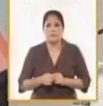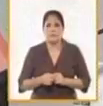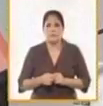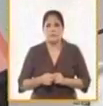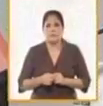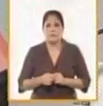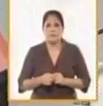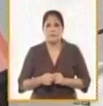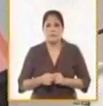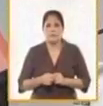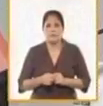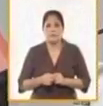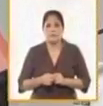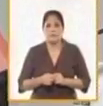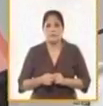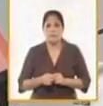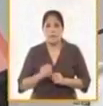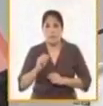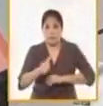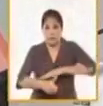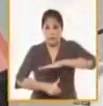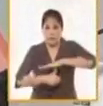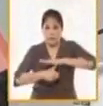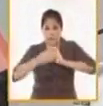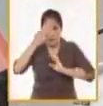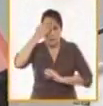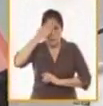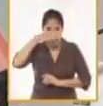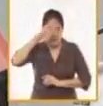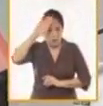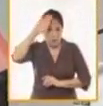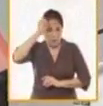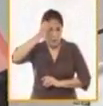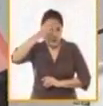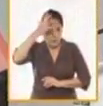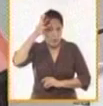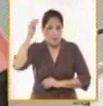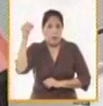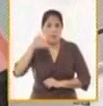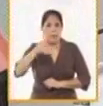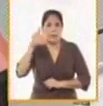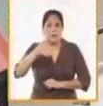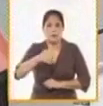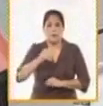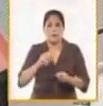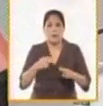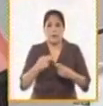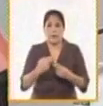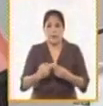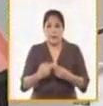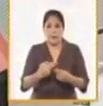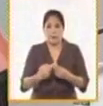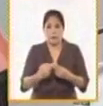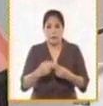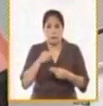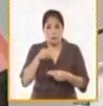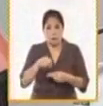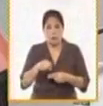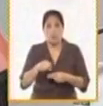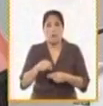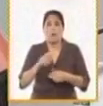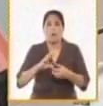primer secretario del Comité Central del Partido Comunista de Cuba y presidente de la República, Miguel Díaz-Canel Bermúdez, a la inauguración de la